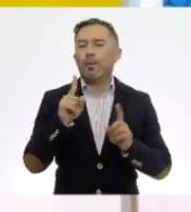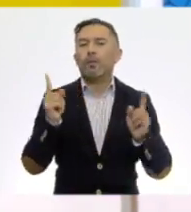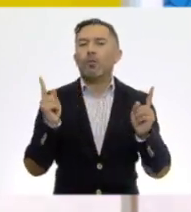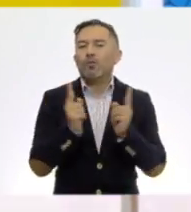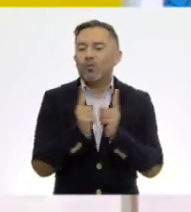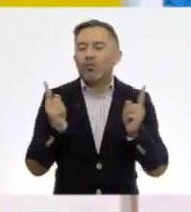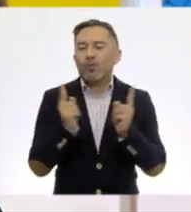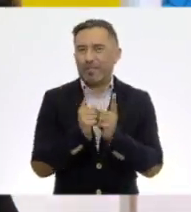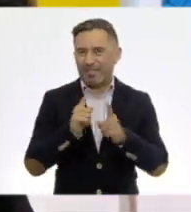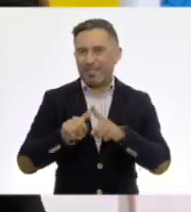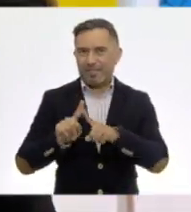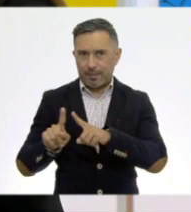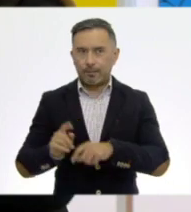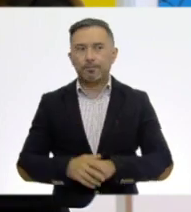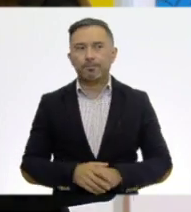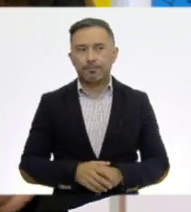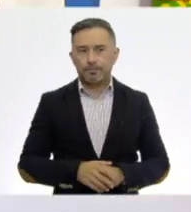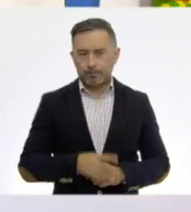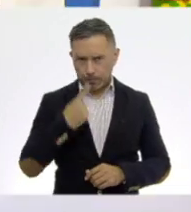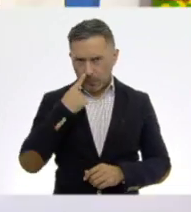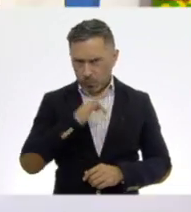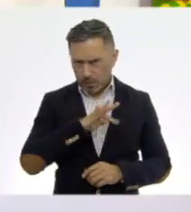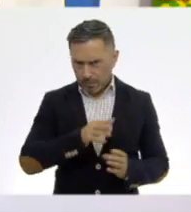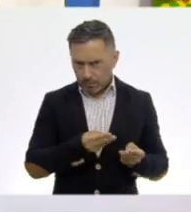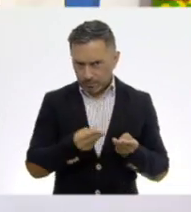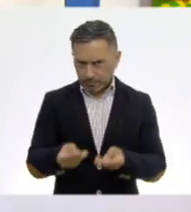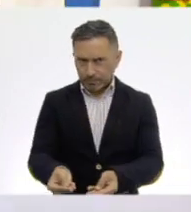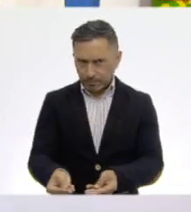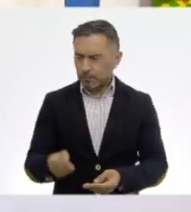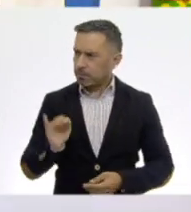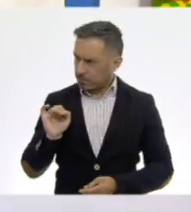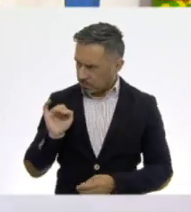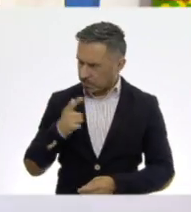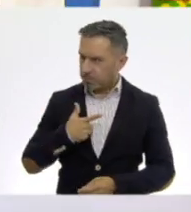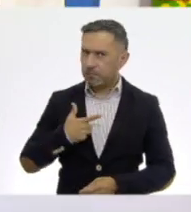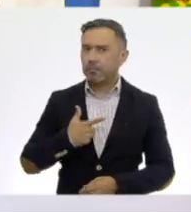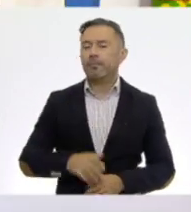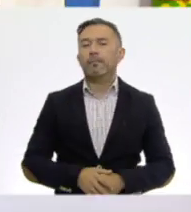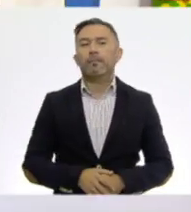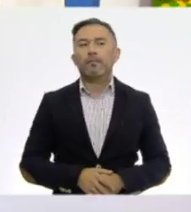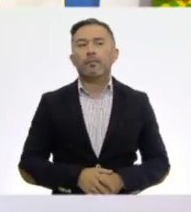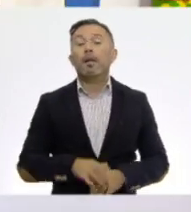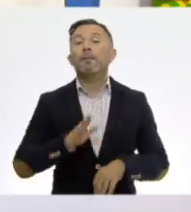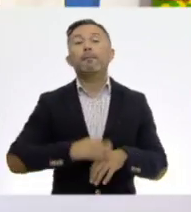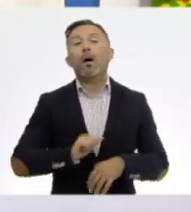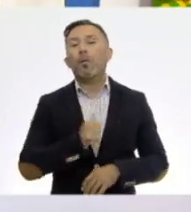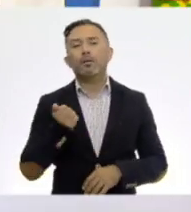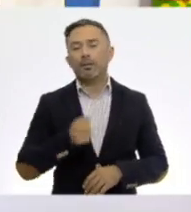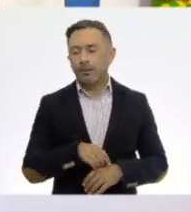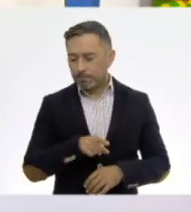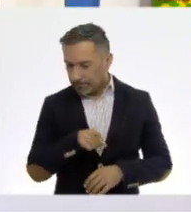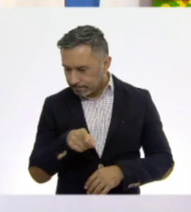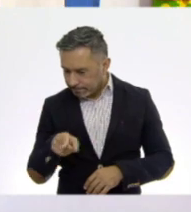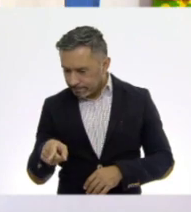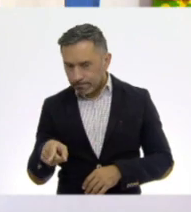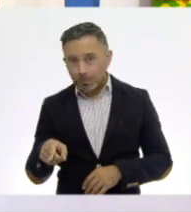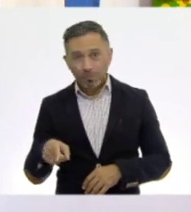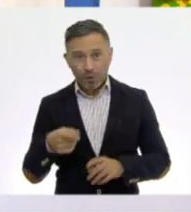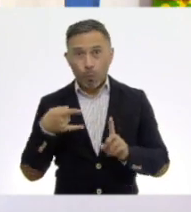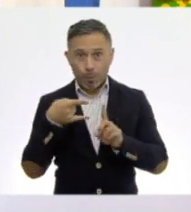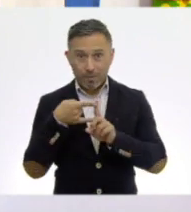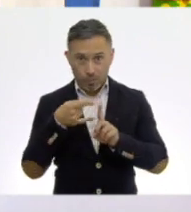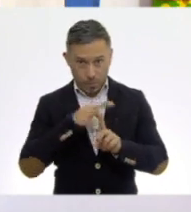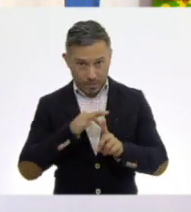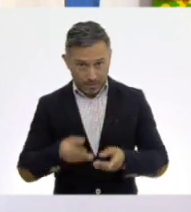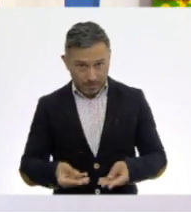te parece si utilizamos? ¿Lo podemos poner en el piso? Sí, desde luego. Si ocupamos ahora otra. ¿El cuadrado lo puedes levantar?